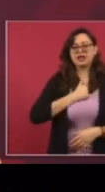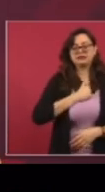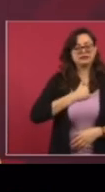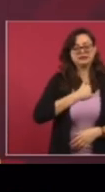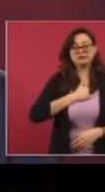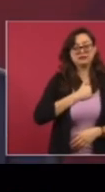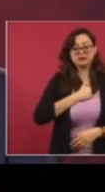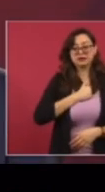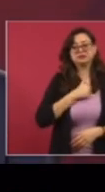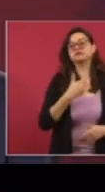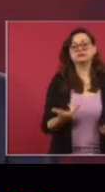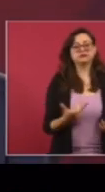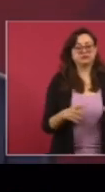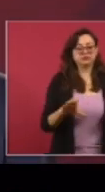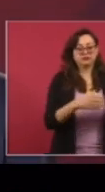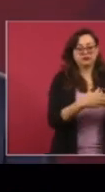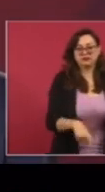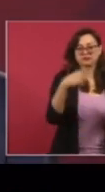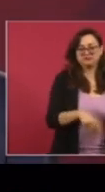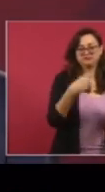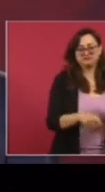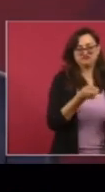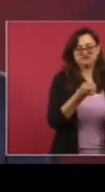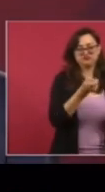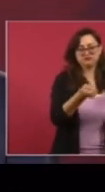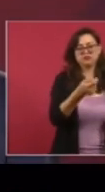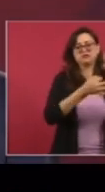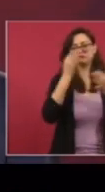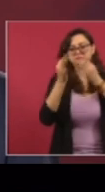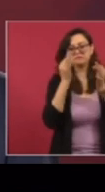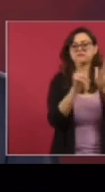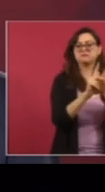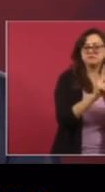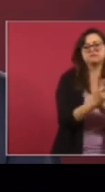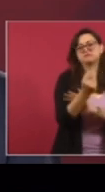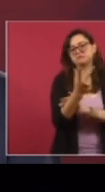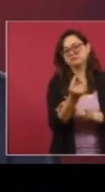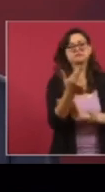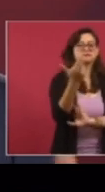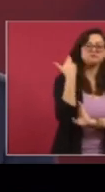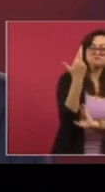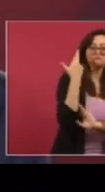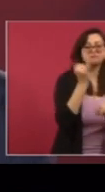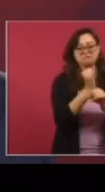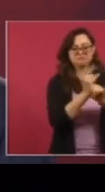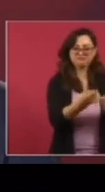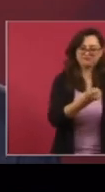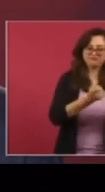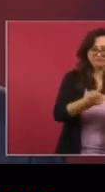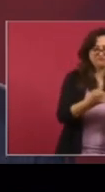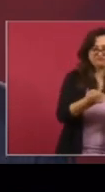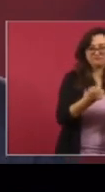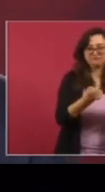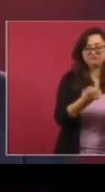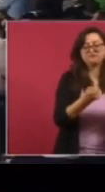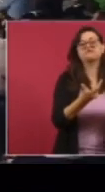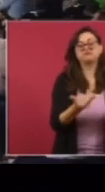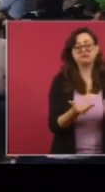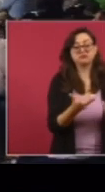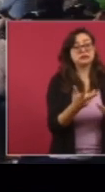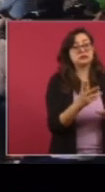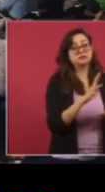se está tirando a la basura debería estar siendo usado para infraestructura para impulsar la economía y que